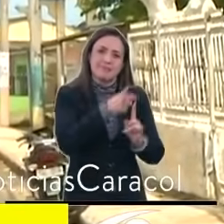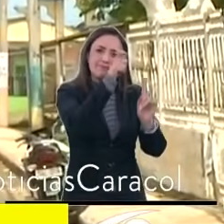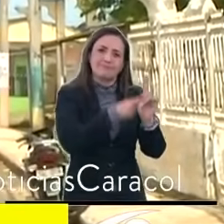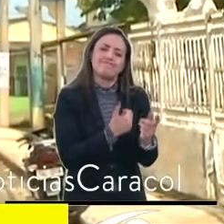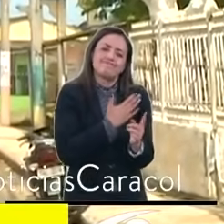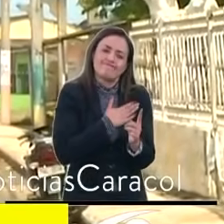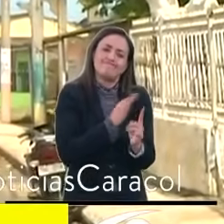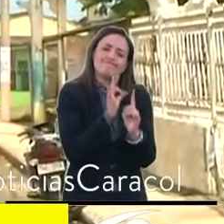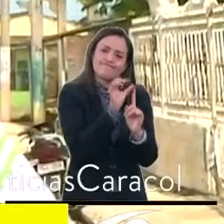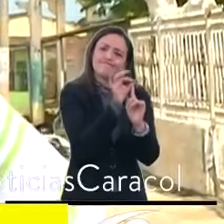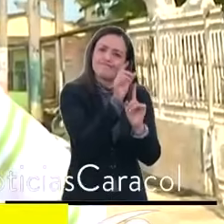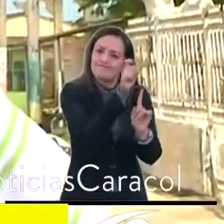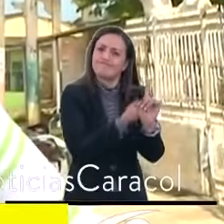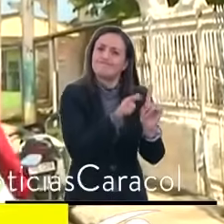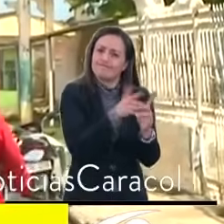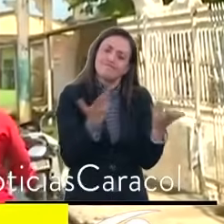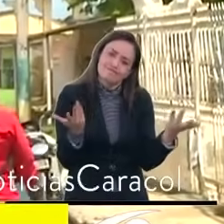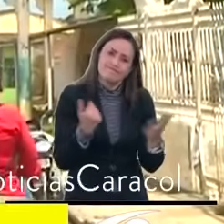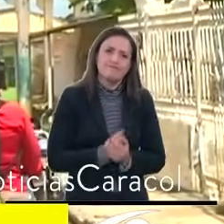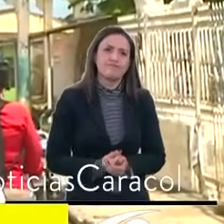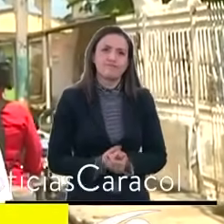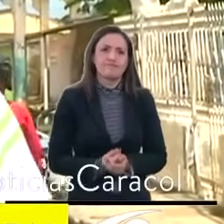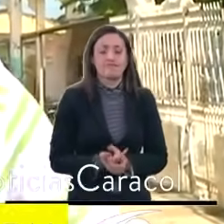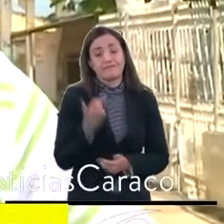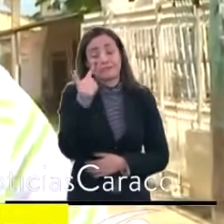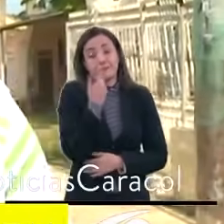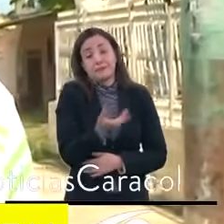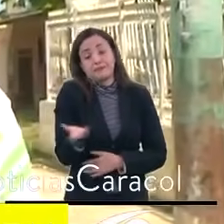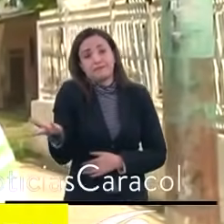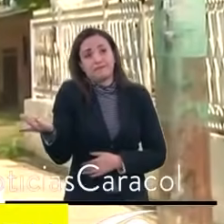mucho. Y usted no puede